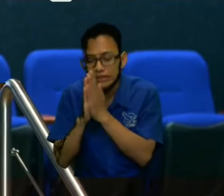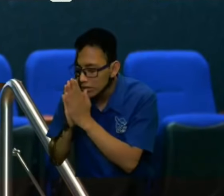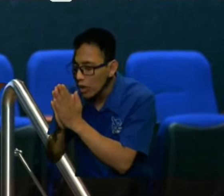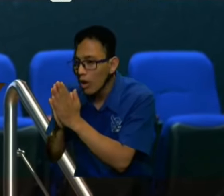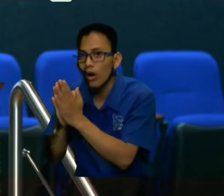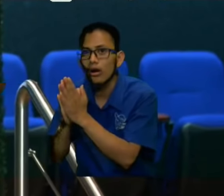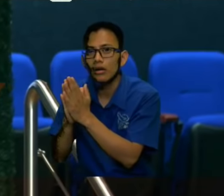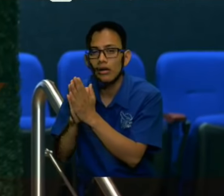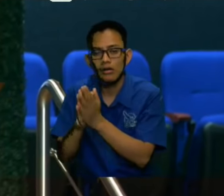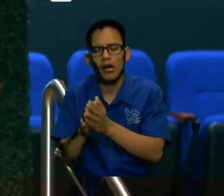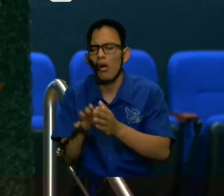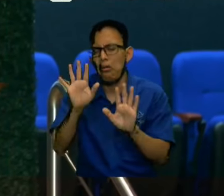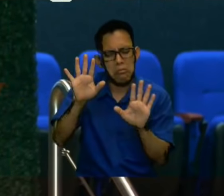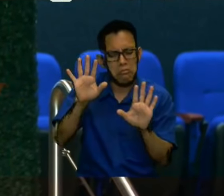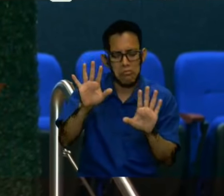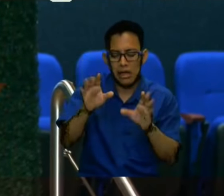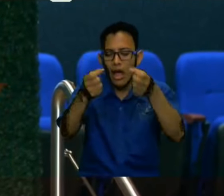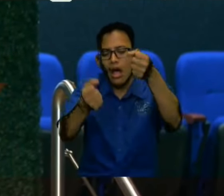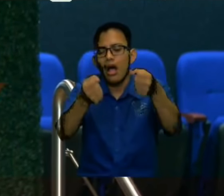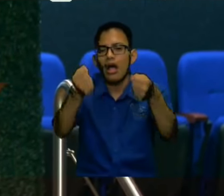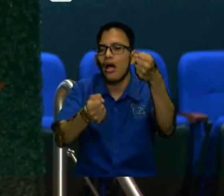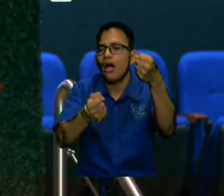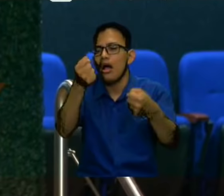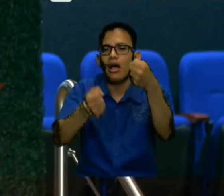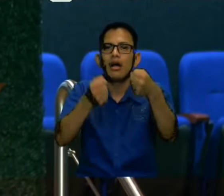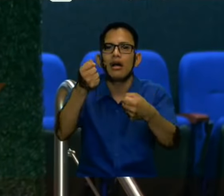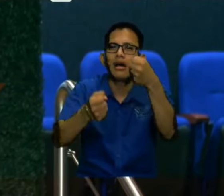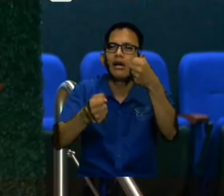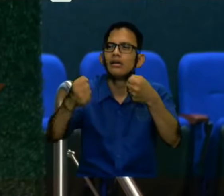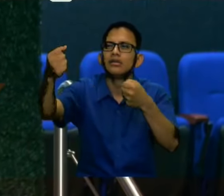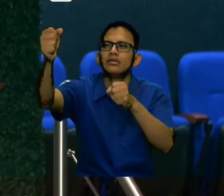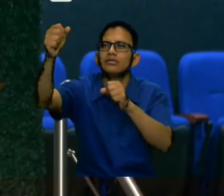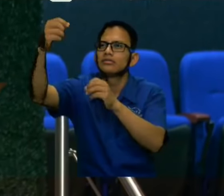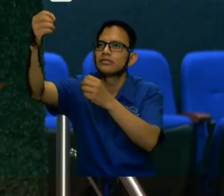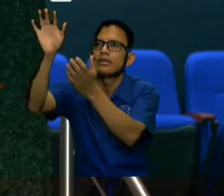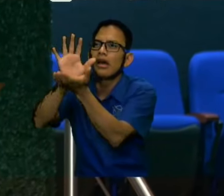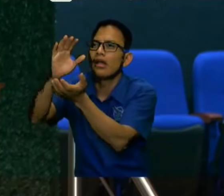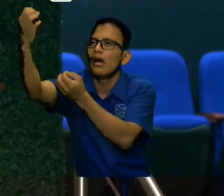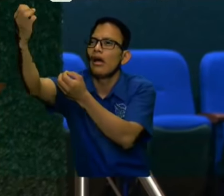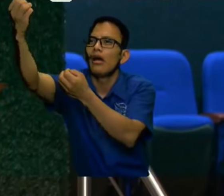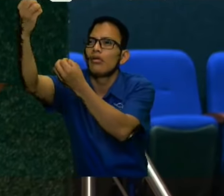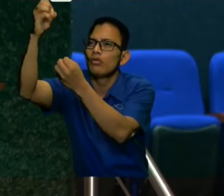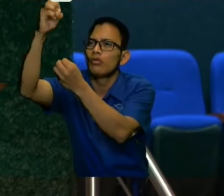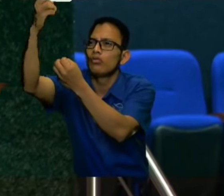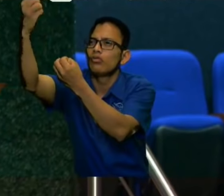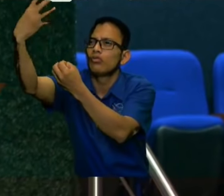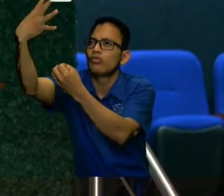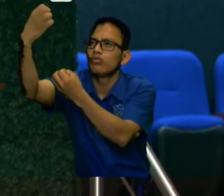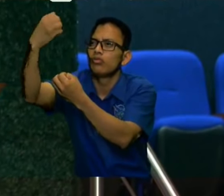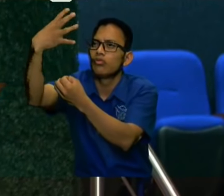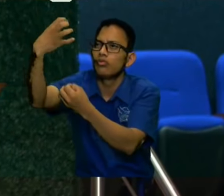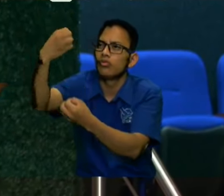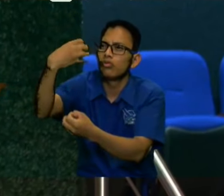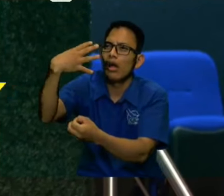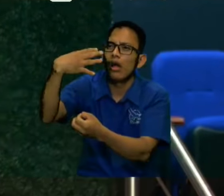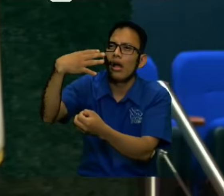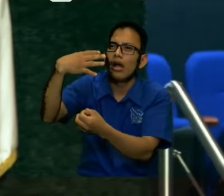¿Ah? O manejando, Padre Santo, por favor, que se ponga en verde ese semáforo, Señor, por favor, por favor, por favor.